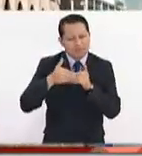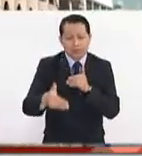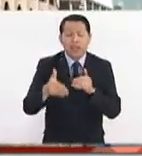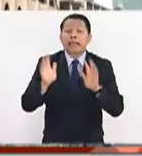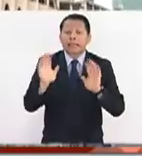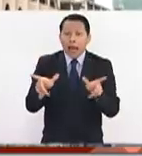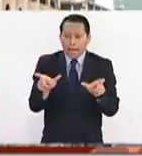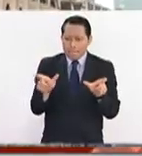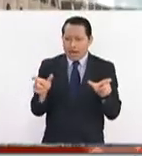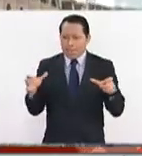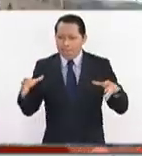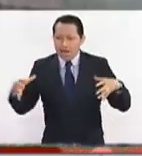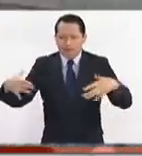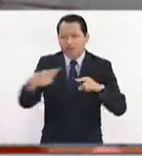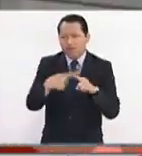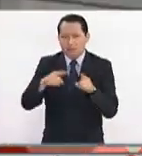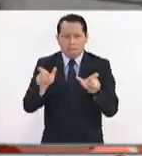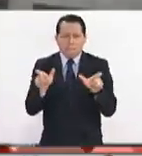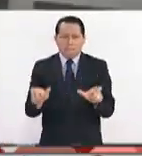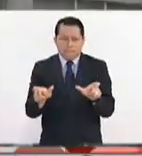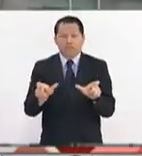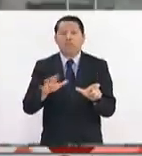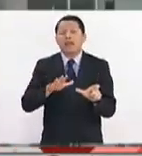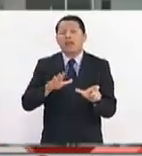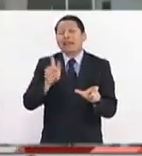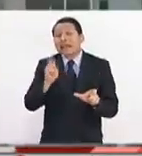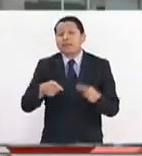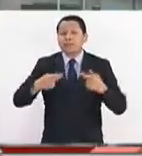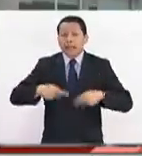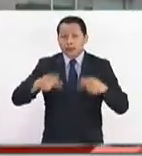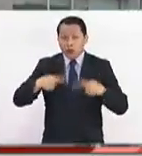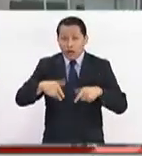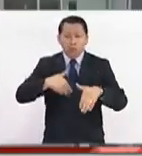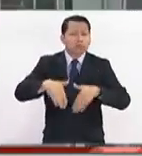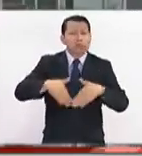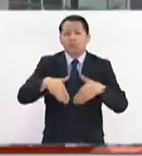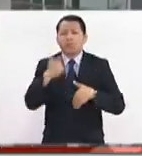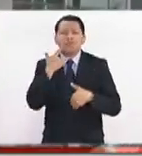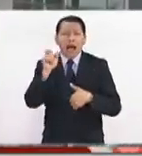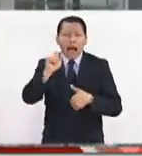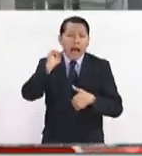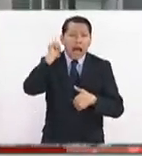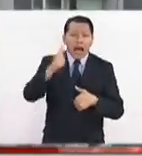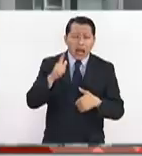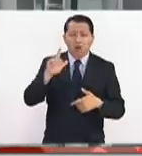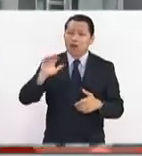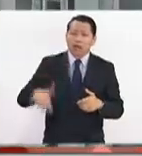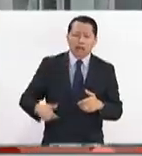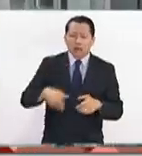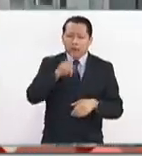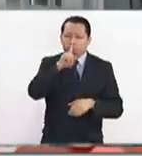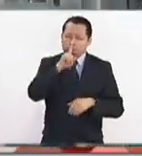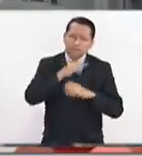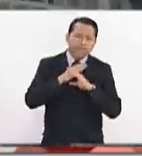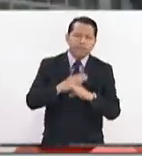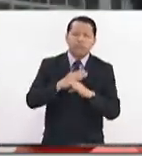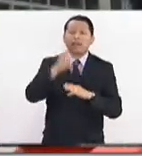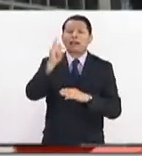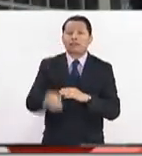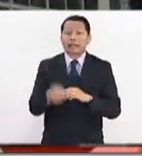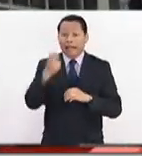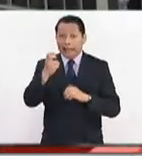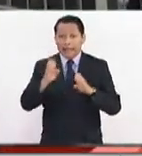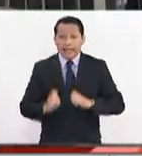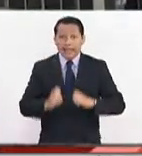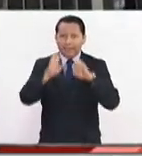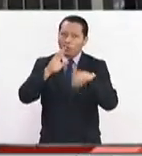de seguridad para evitar que las personas que transitan por la zona sufran algún percance. Agregó que este inmueble es el